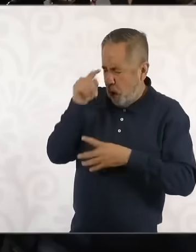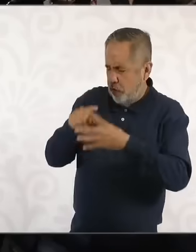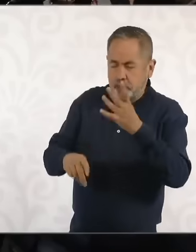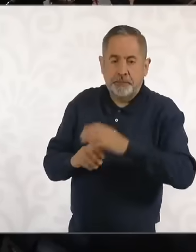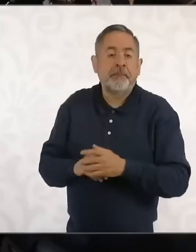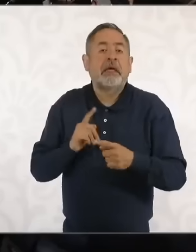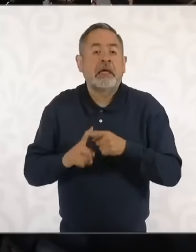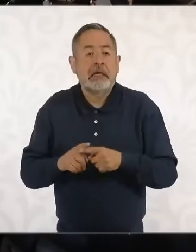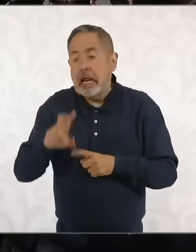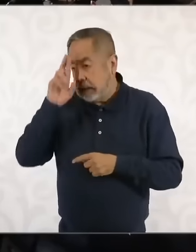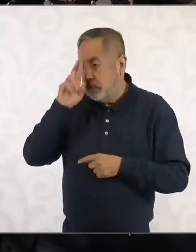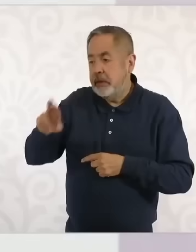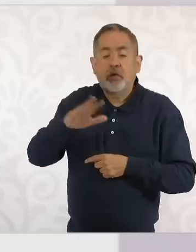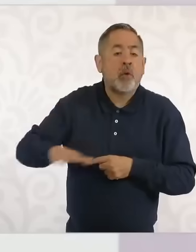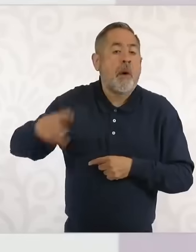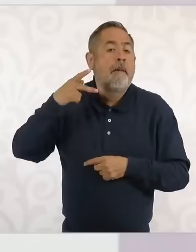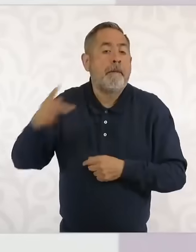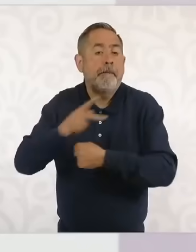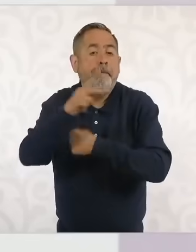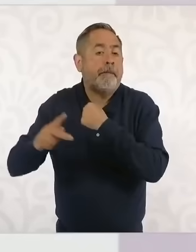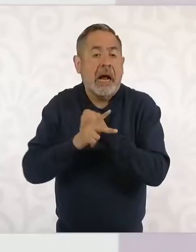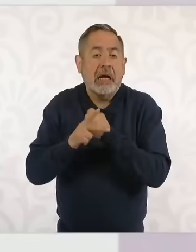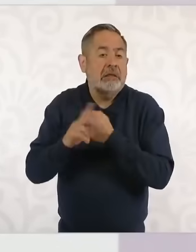respeto a la soberanía y la integridad territorial,